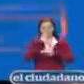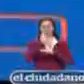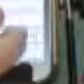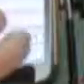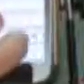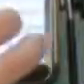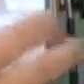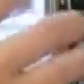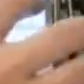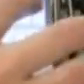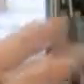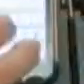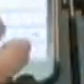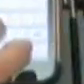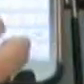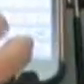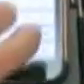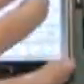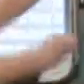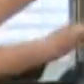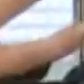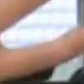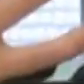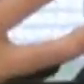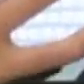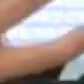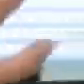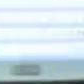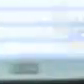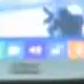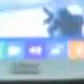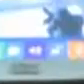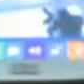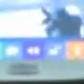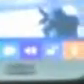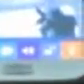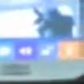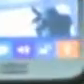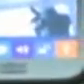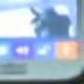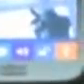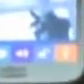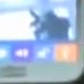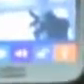del país. Noticia tomada de la edición digital de El Ciudadano.